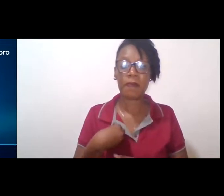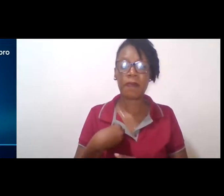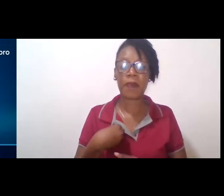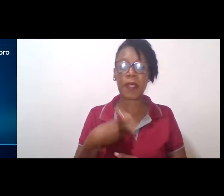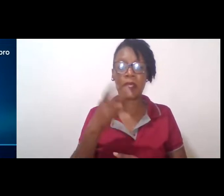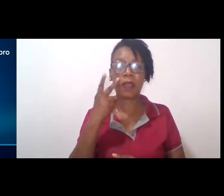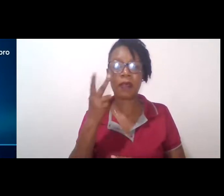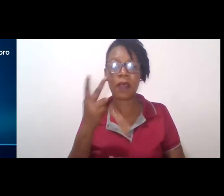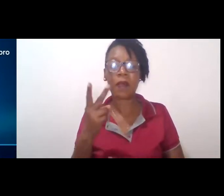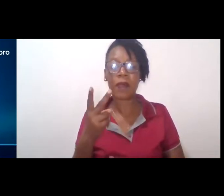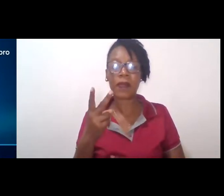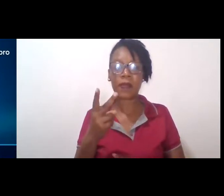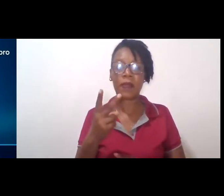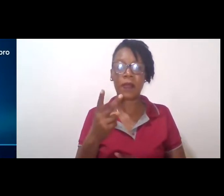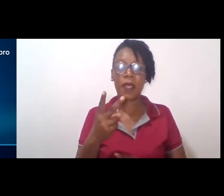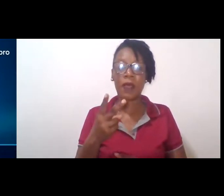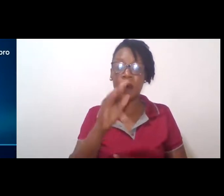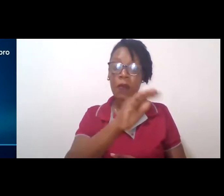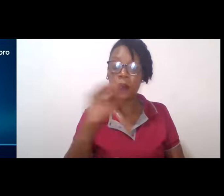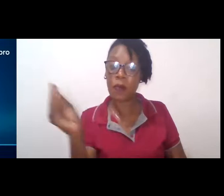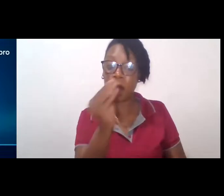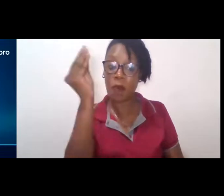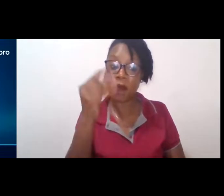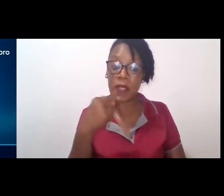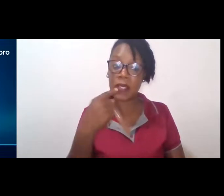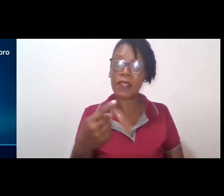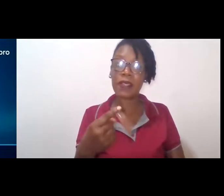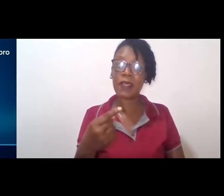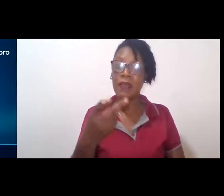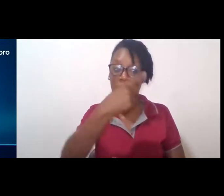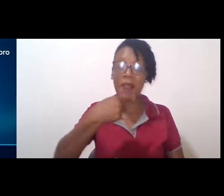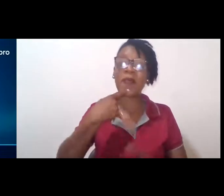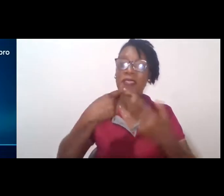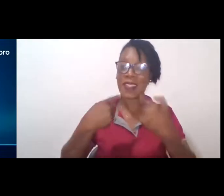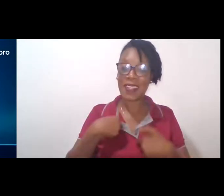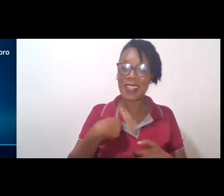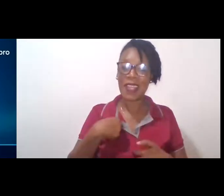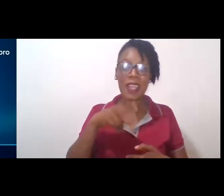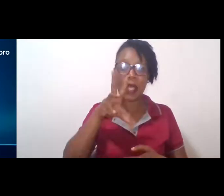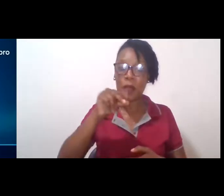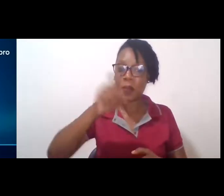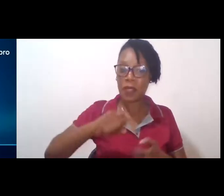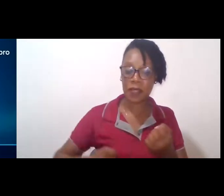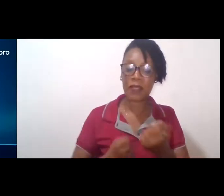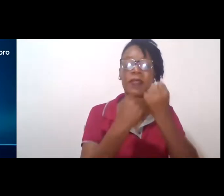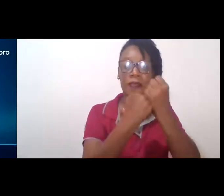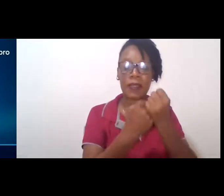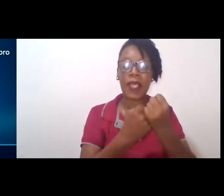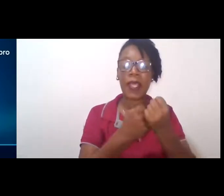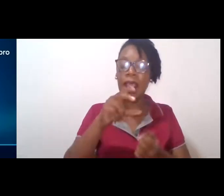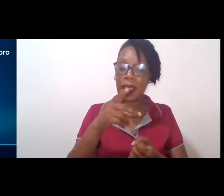chico detona, es la forma de decirnos, ¿verdad? Que no está recibiendo esos apoyos, que no está recibiendo, ¿verdad?